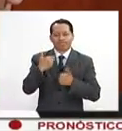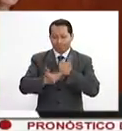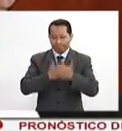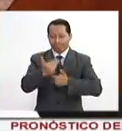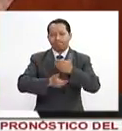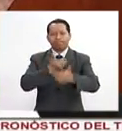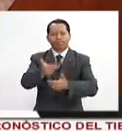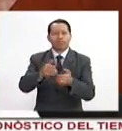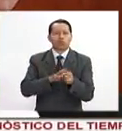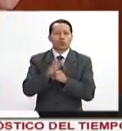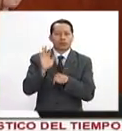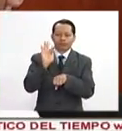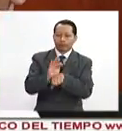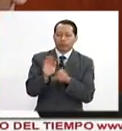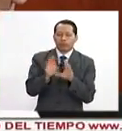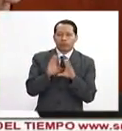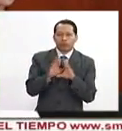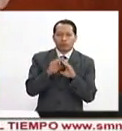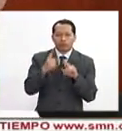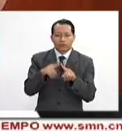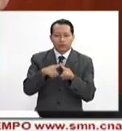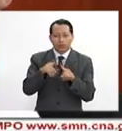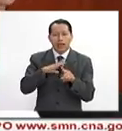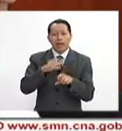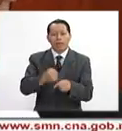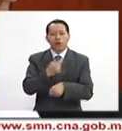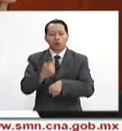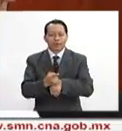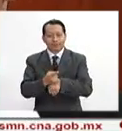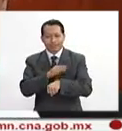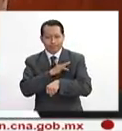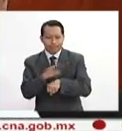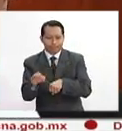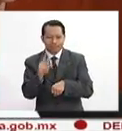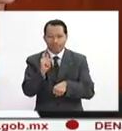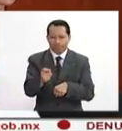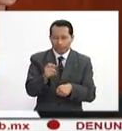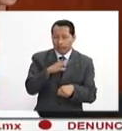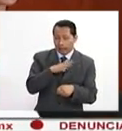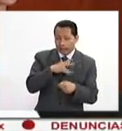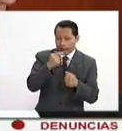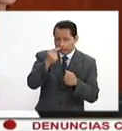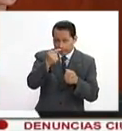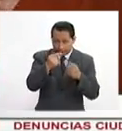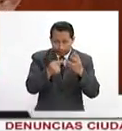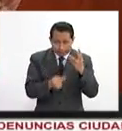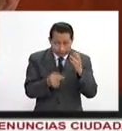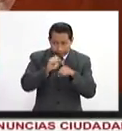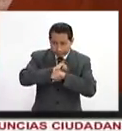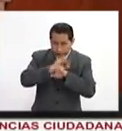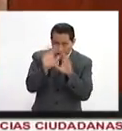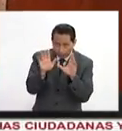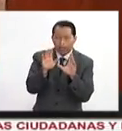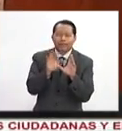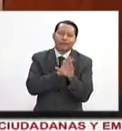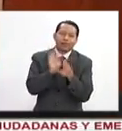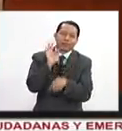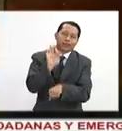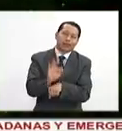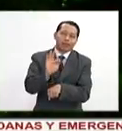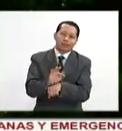qué potencial significa, qué oportunidades significa, en esa medida ellos serán los primeros defensores